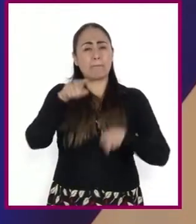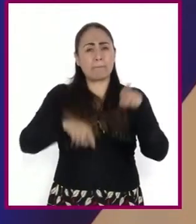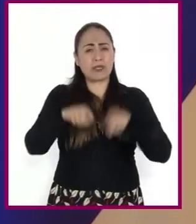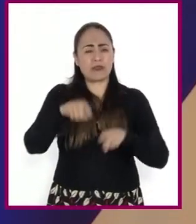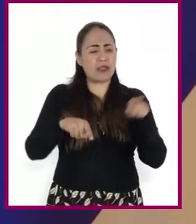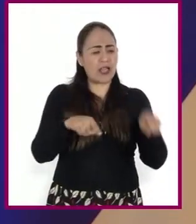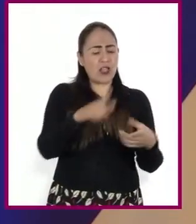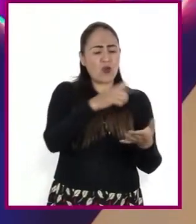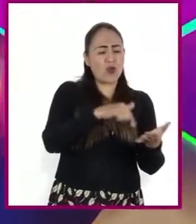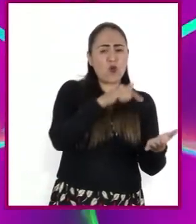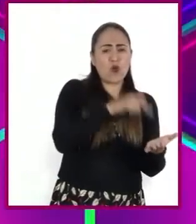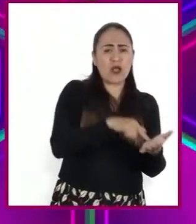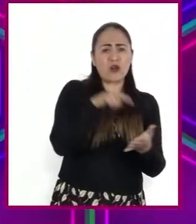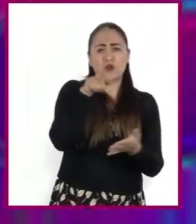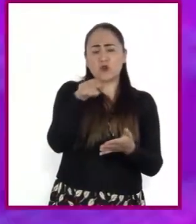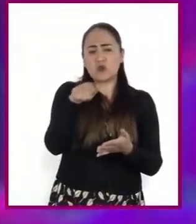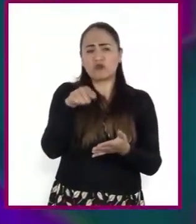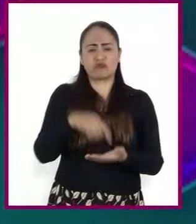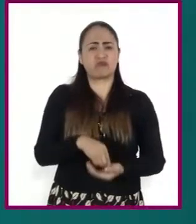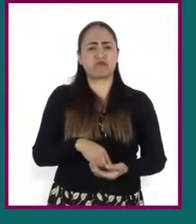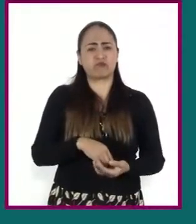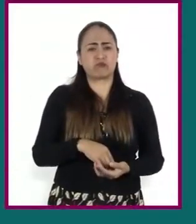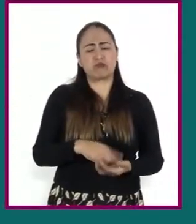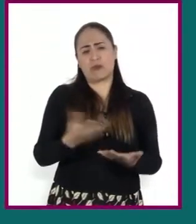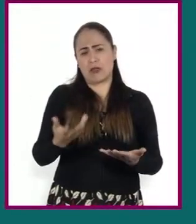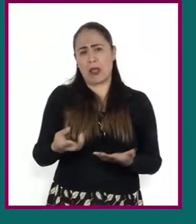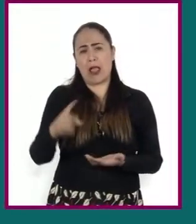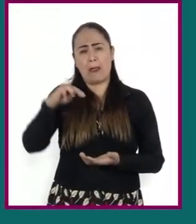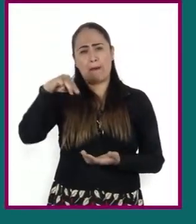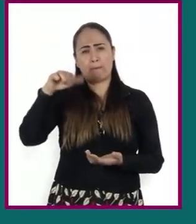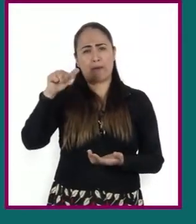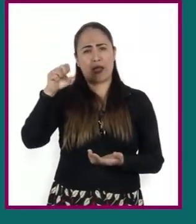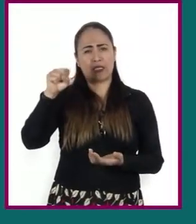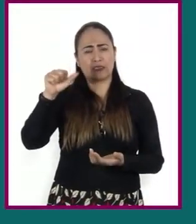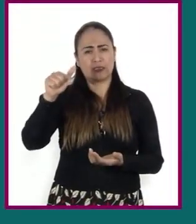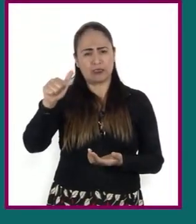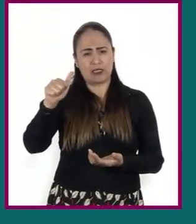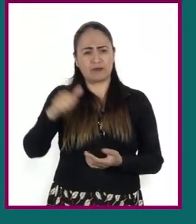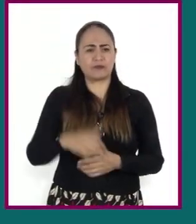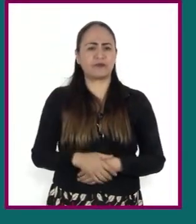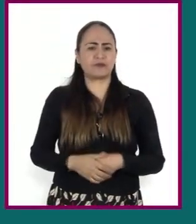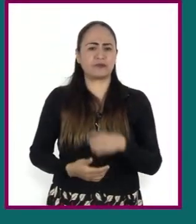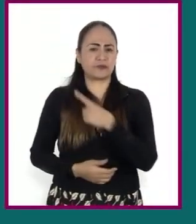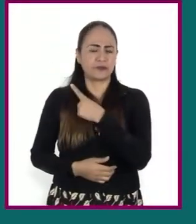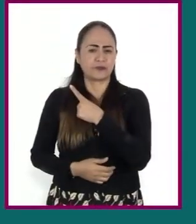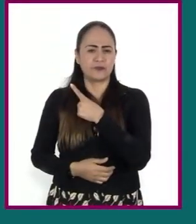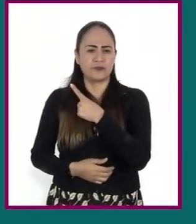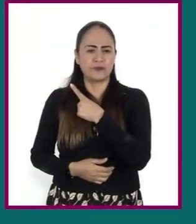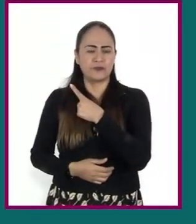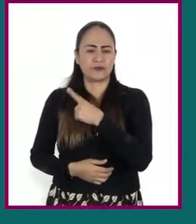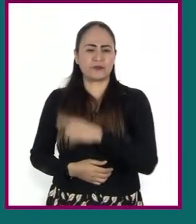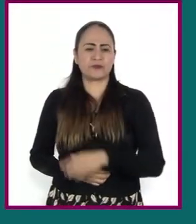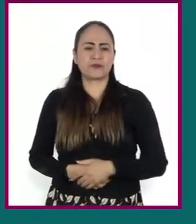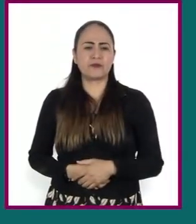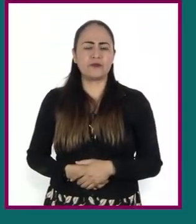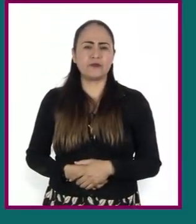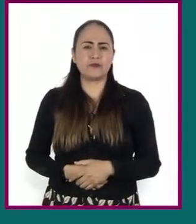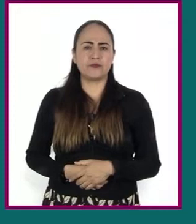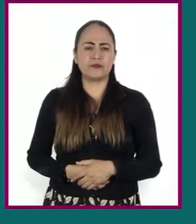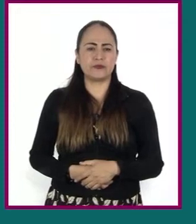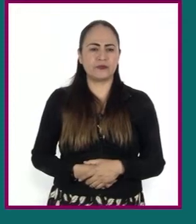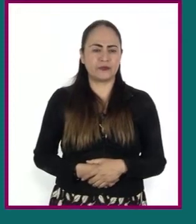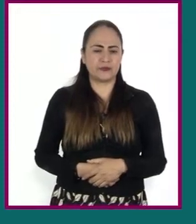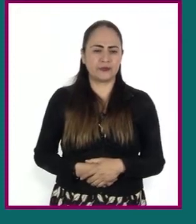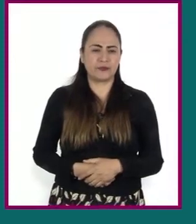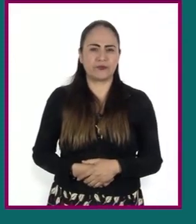gravitatoria del lugar donde te encuentres. No así con la masa, pues la masa es la cantidad de sustancia que tienen los cuerpos